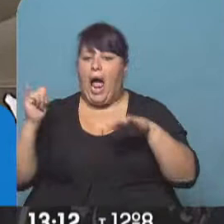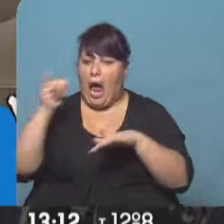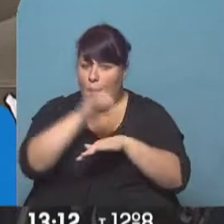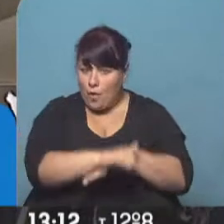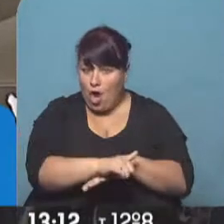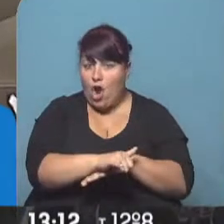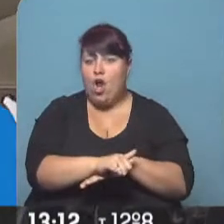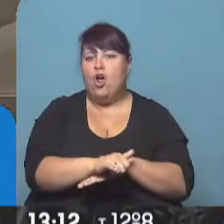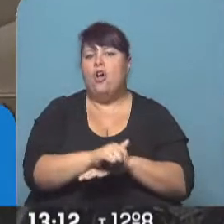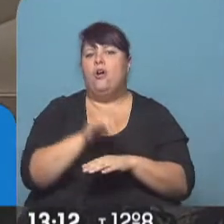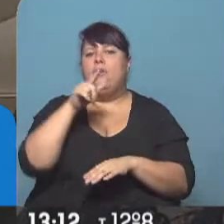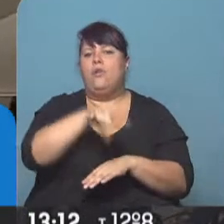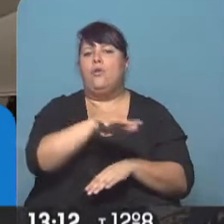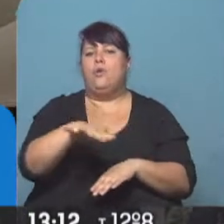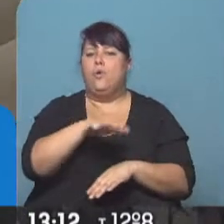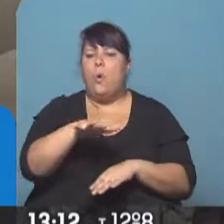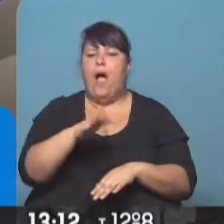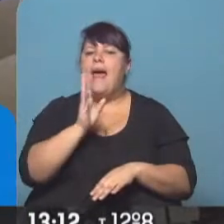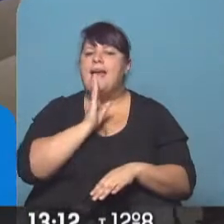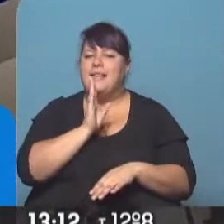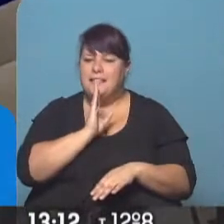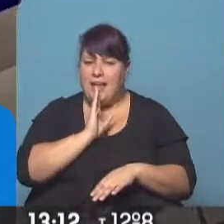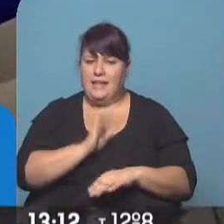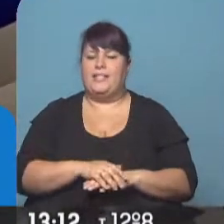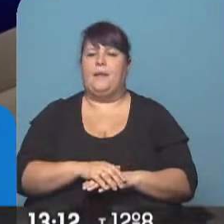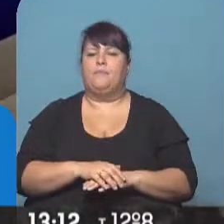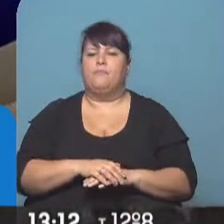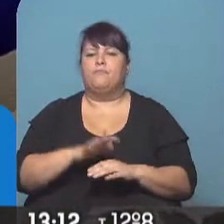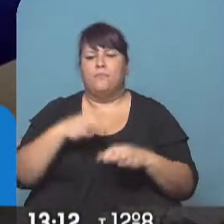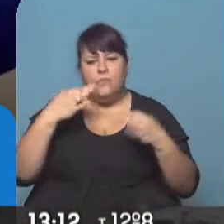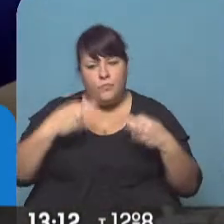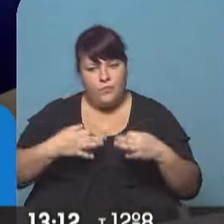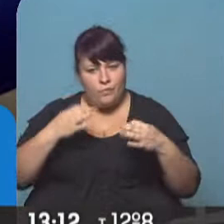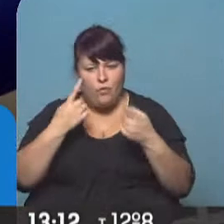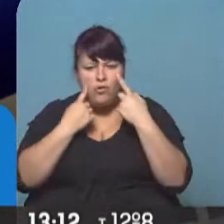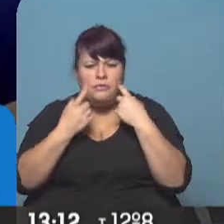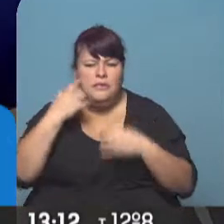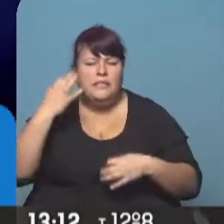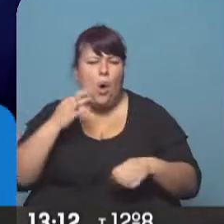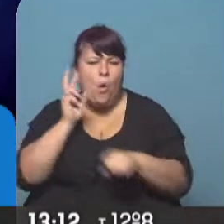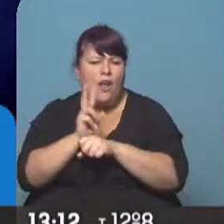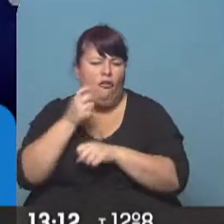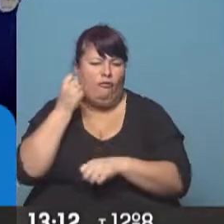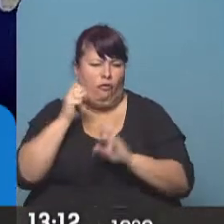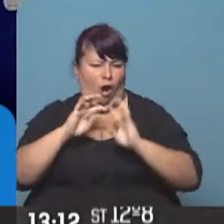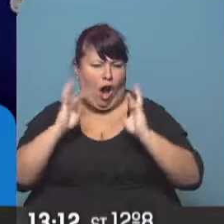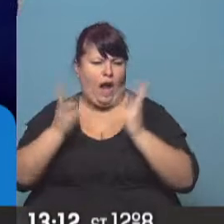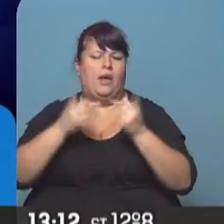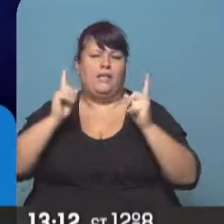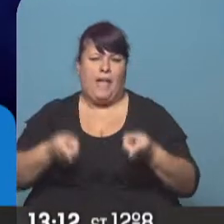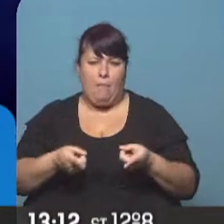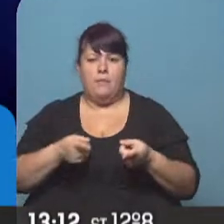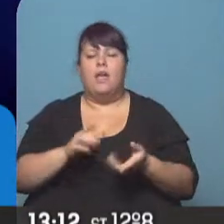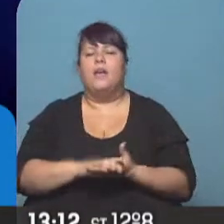llegó hacia la zona de Ezeiza bajo un estricto control de seguridad que incluyó